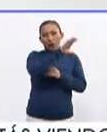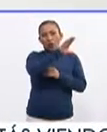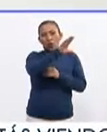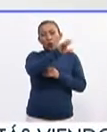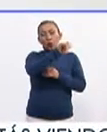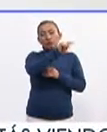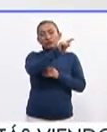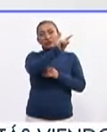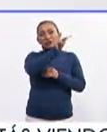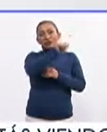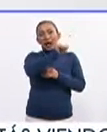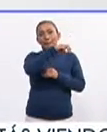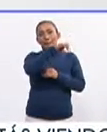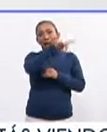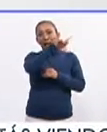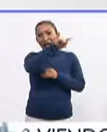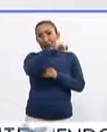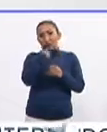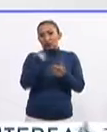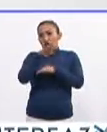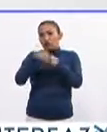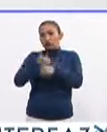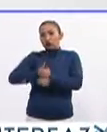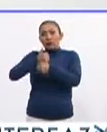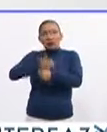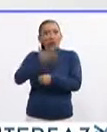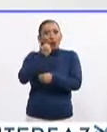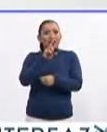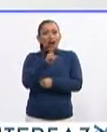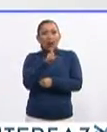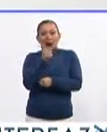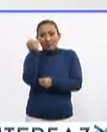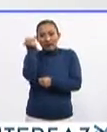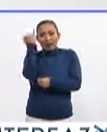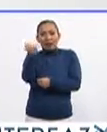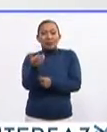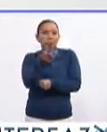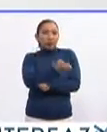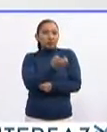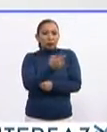Cutzamala, sufrimos todos esa escasez de agua,